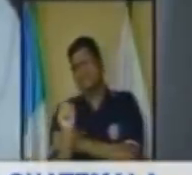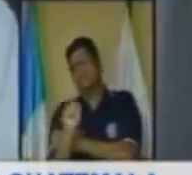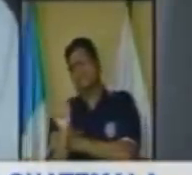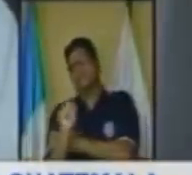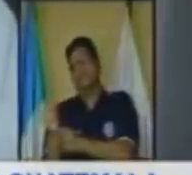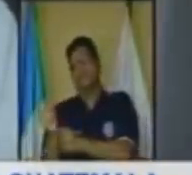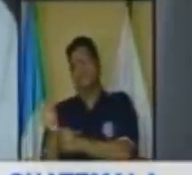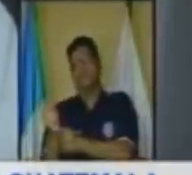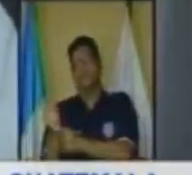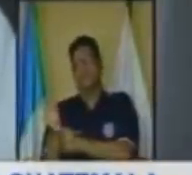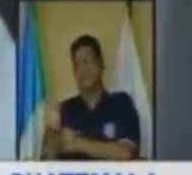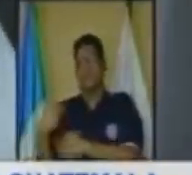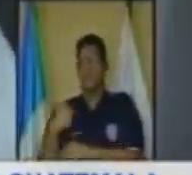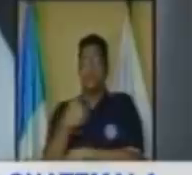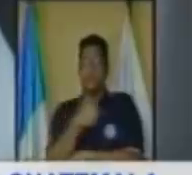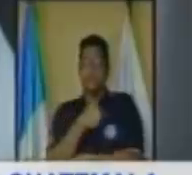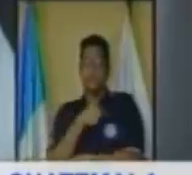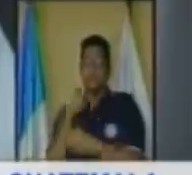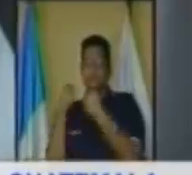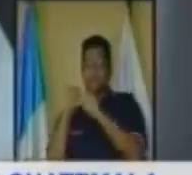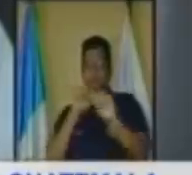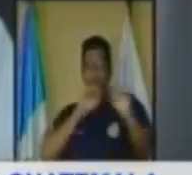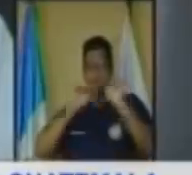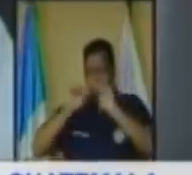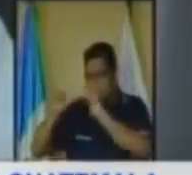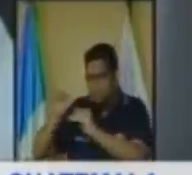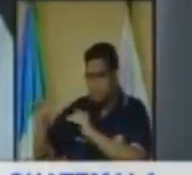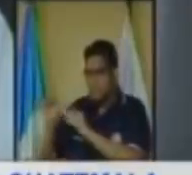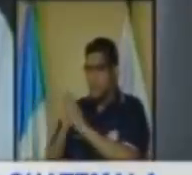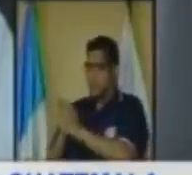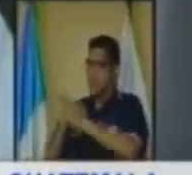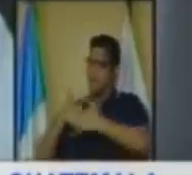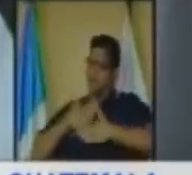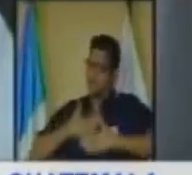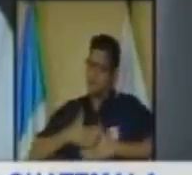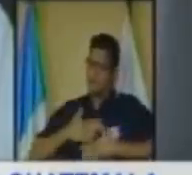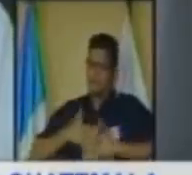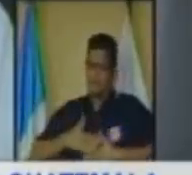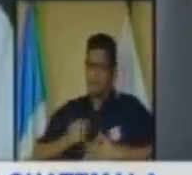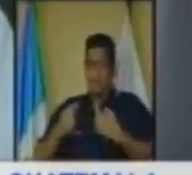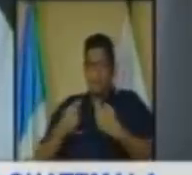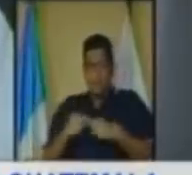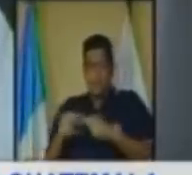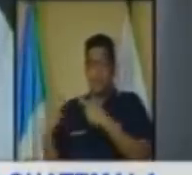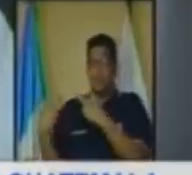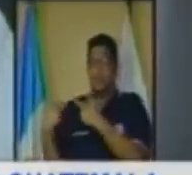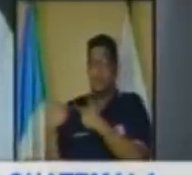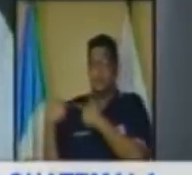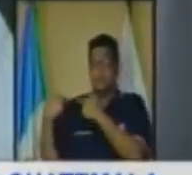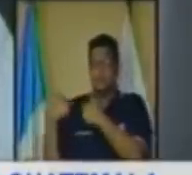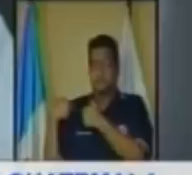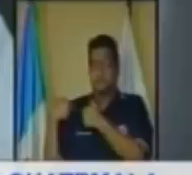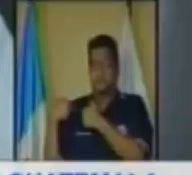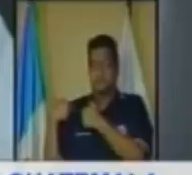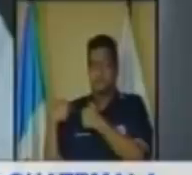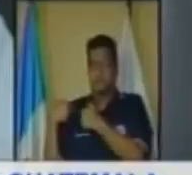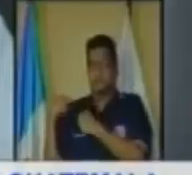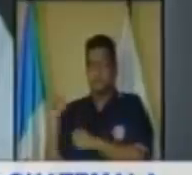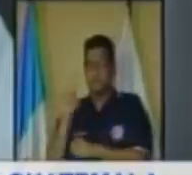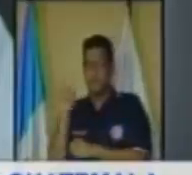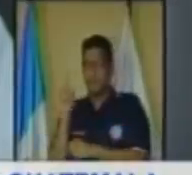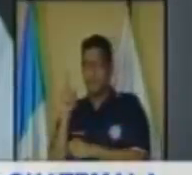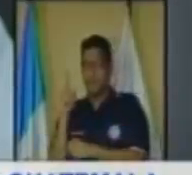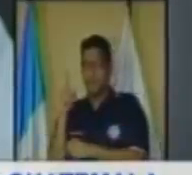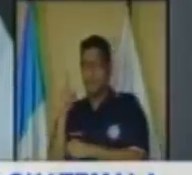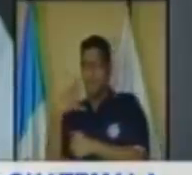estamos haciendo un llamado a guardar la calma, pero con responsabilidad, no se expongan